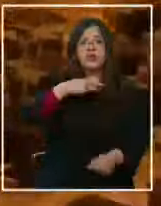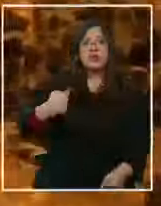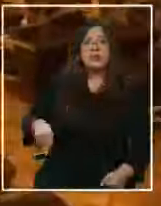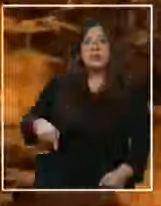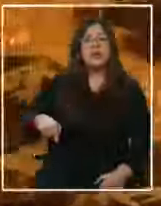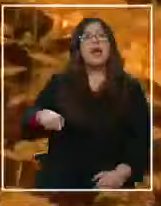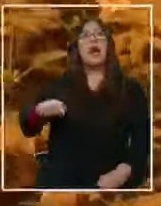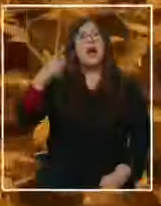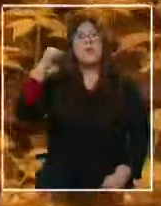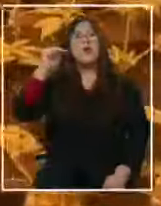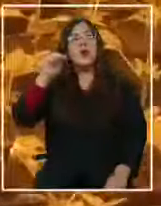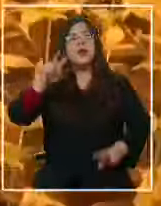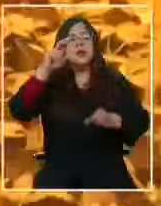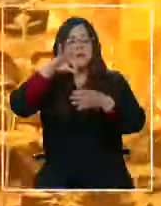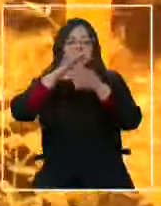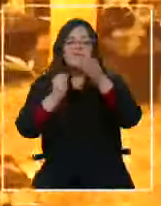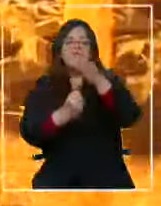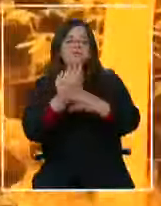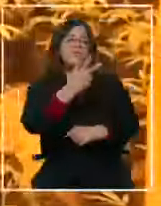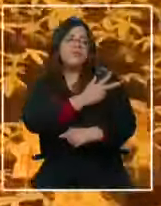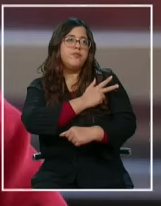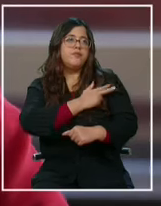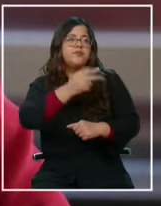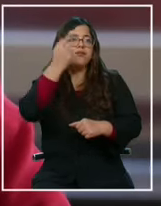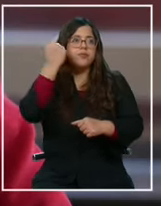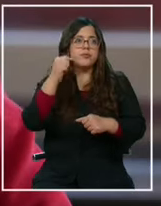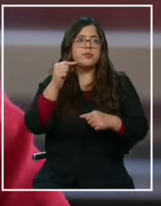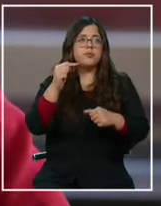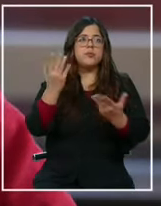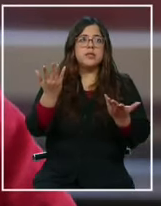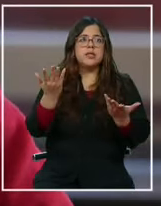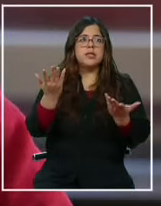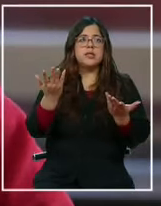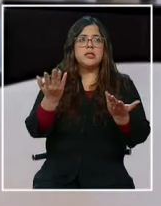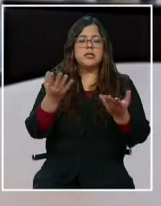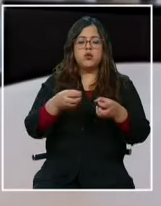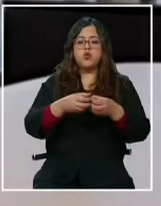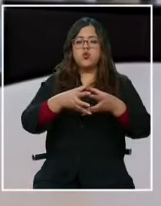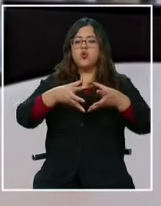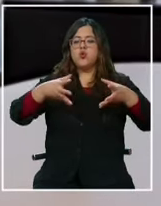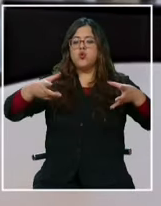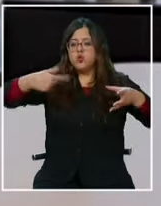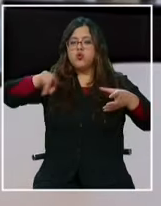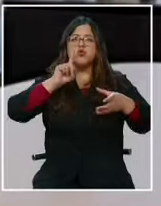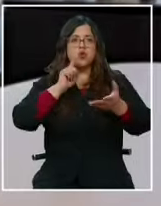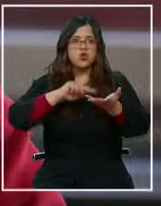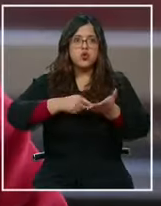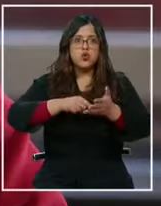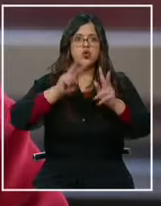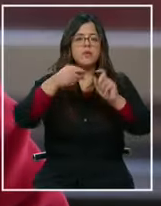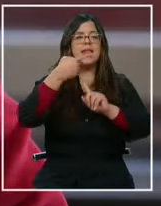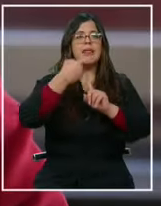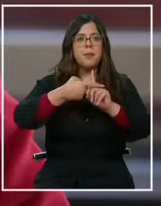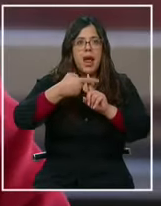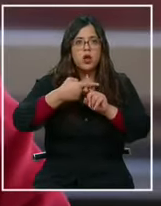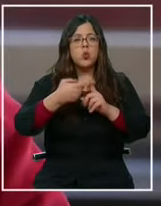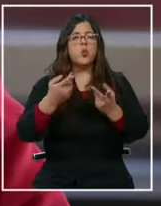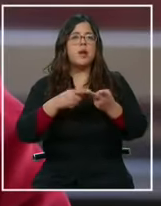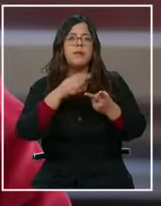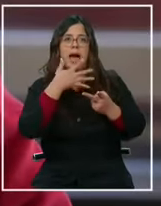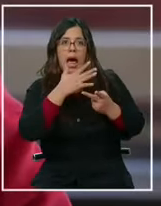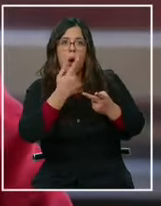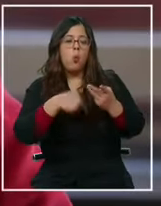que se dedica a los cultivos indoor de marihuana, pero son cultivos indoor de gran envergadura. Ellos tienen tecnología para medir temperatura,